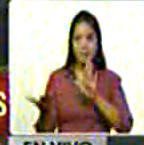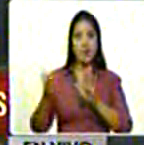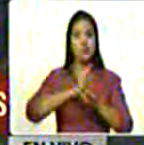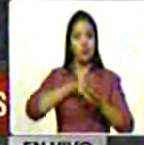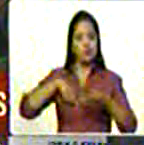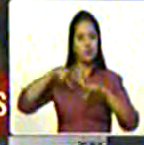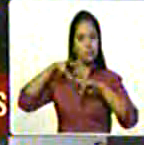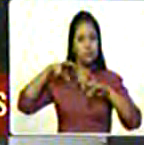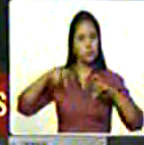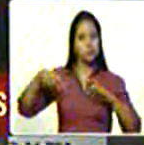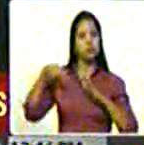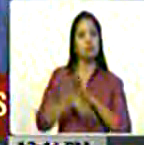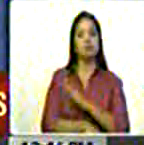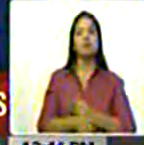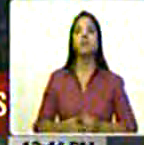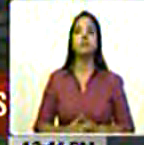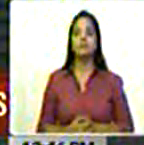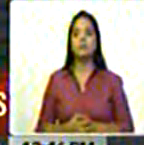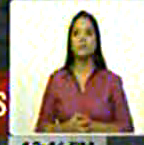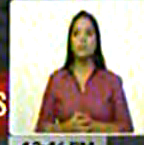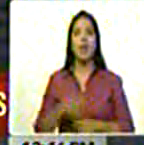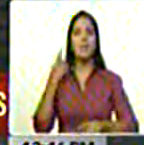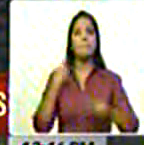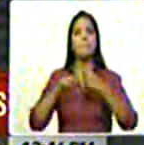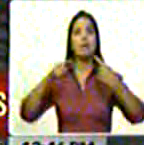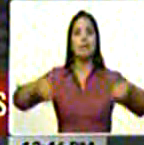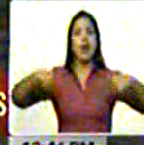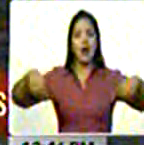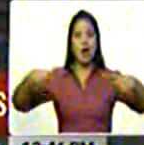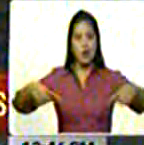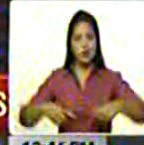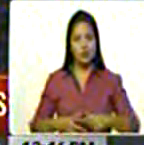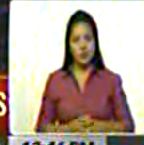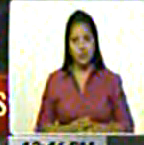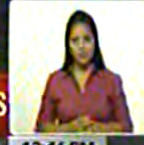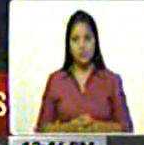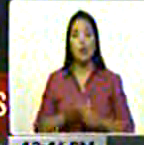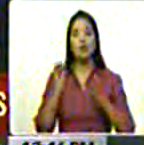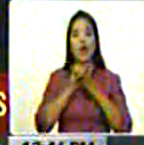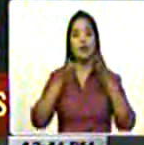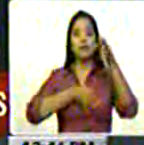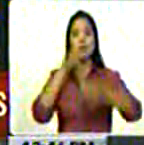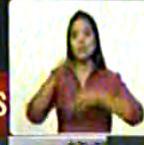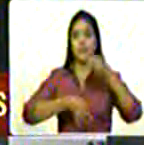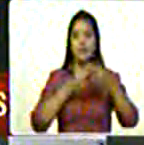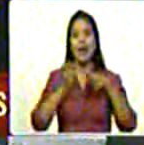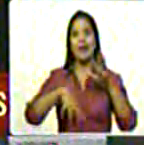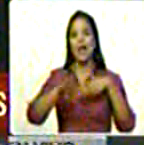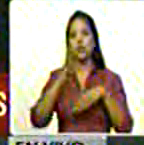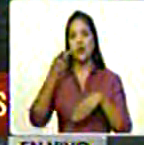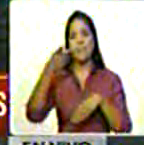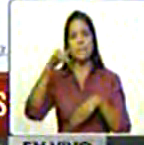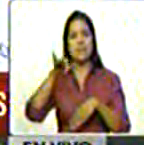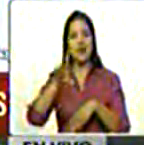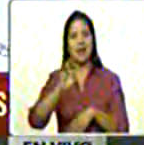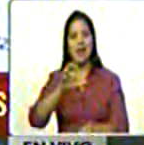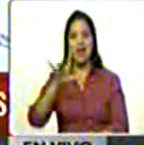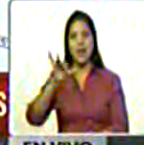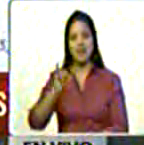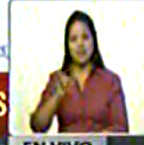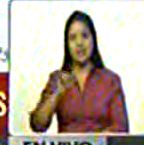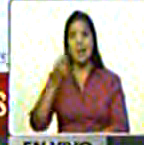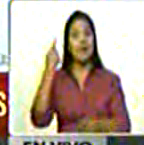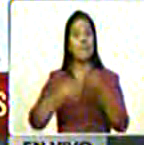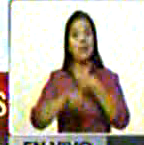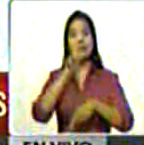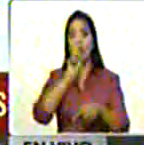profundizaba, dice, en venta, caucho, te vuelvo a dar las especificaciones, RIN 14, Pirelli 6, venta